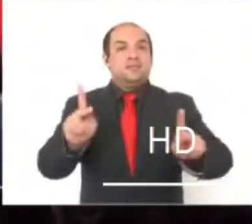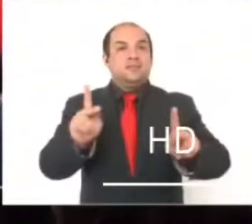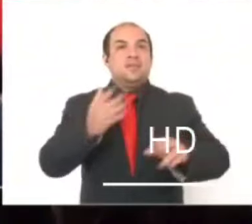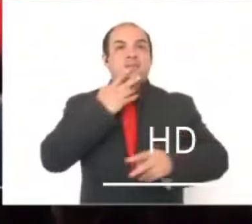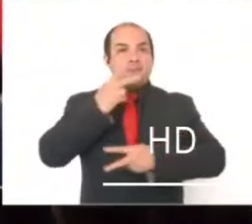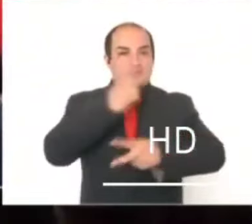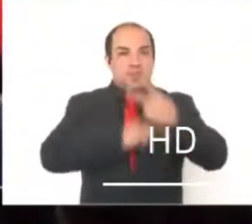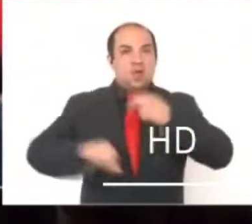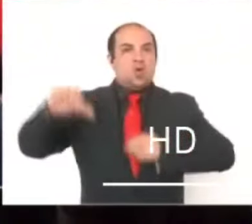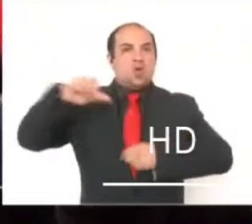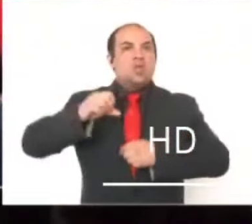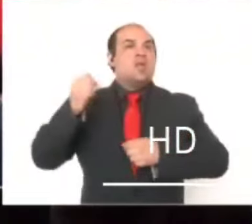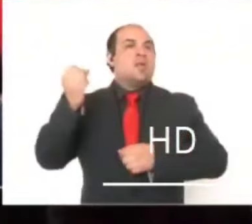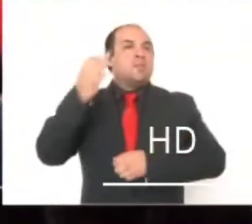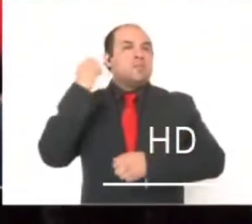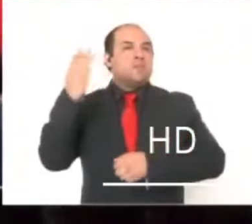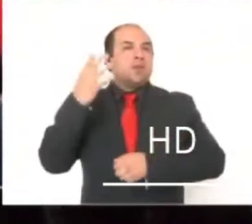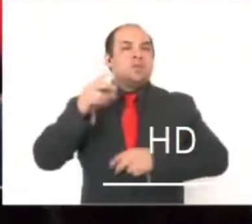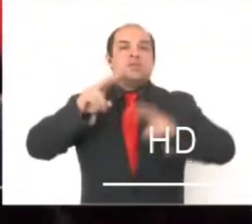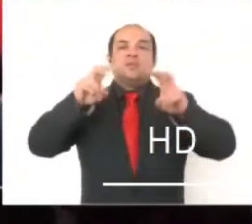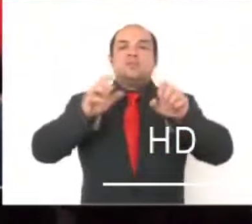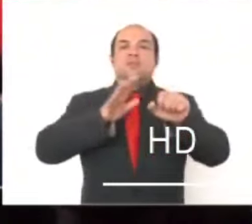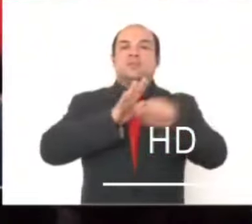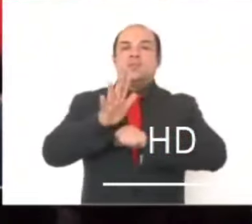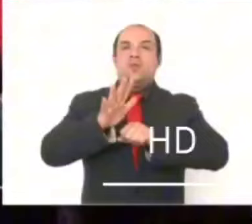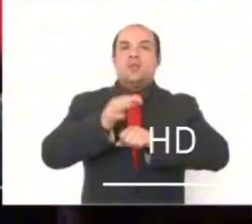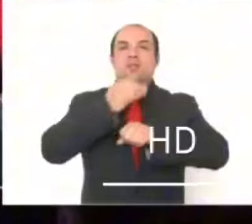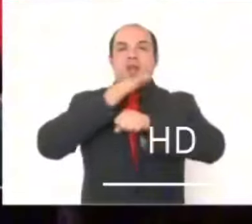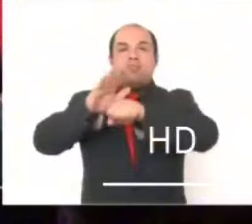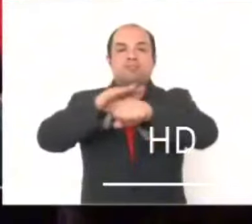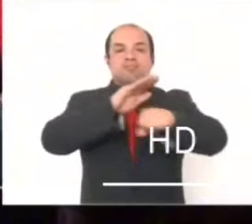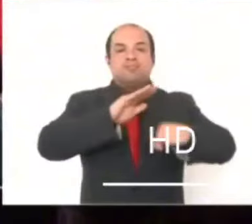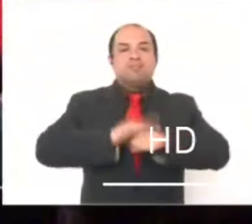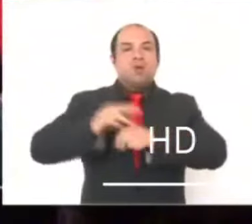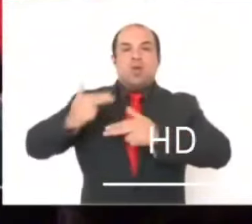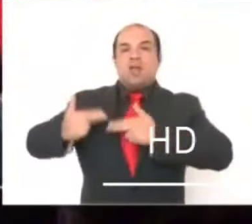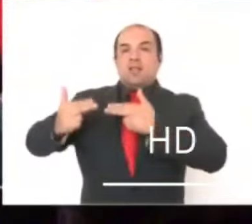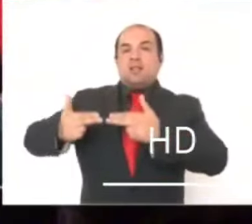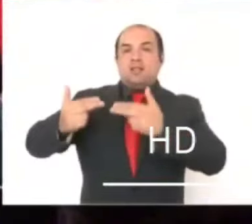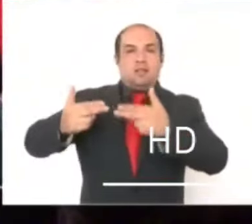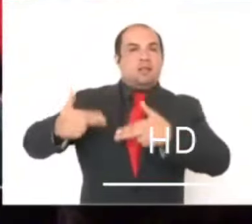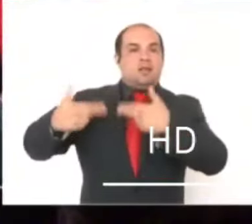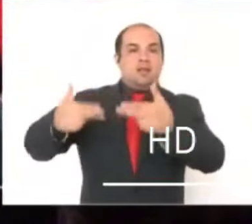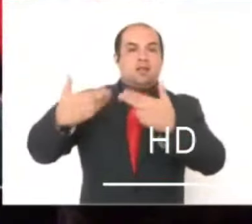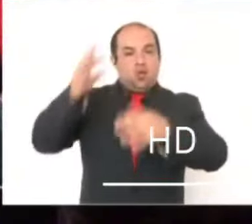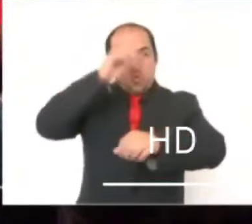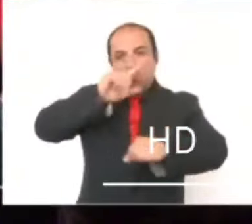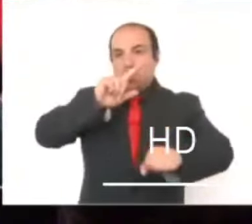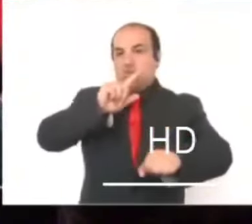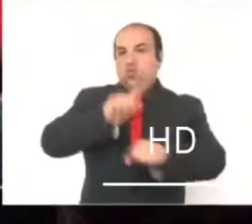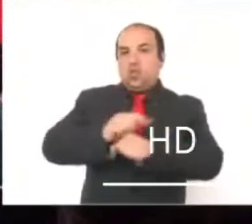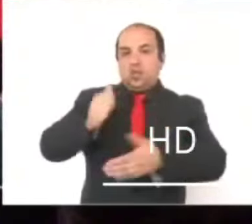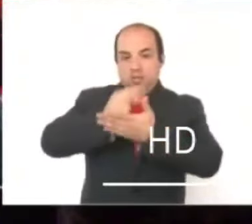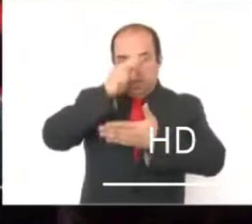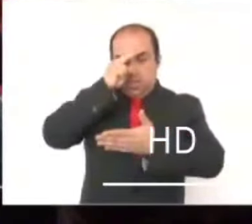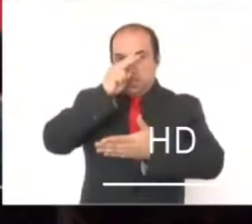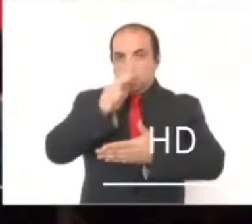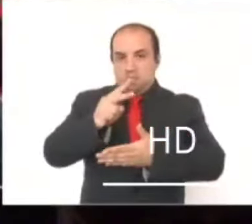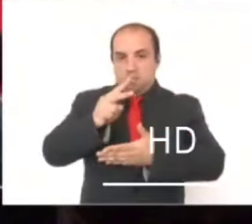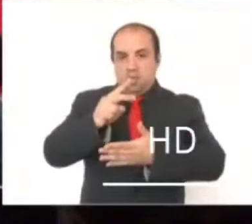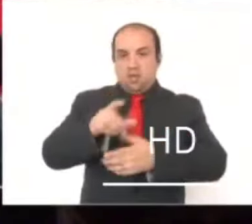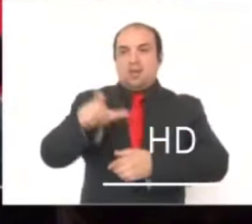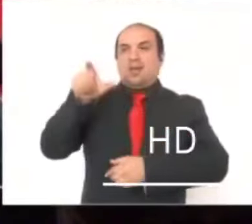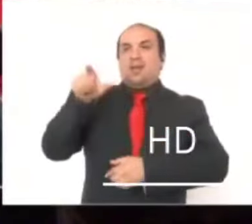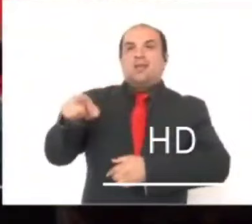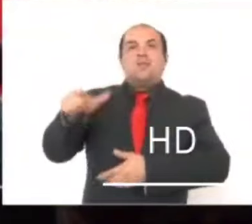la Declaratoria de Patrimonio Cultural Inmaterial de la Ciudad de México al Tianguis Cultural El Chopo. Es por